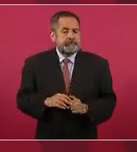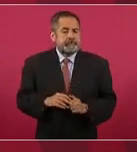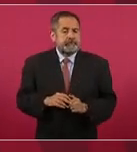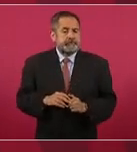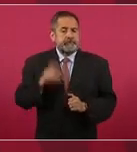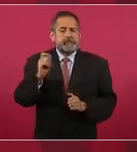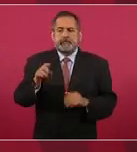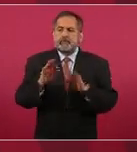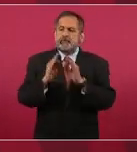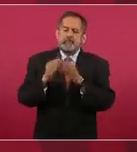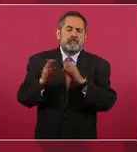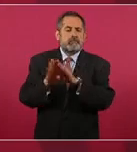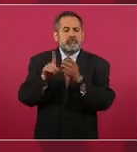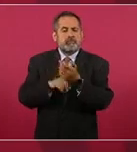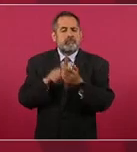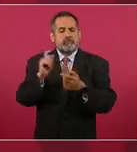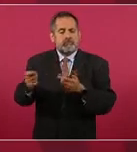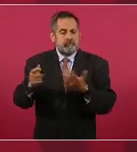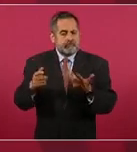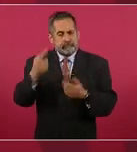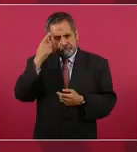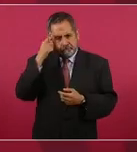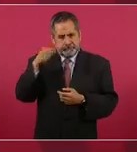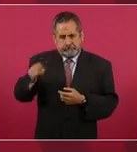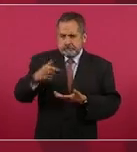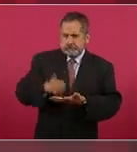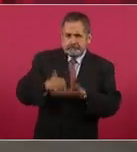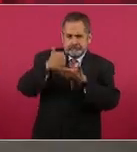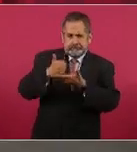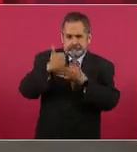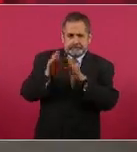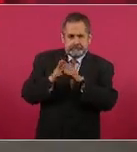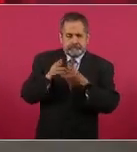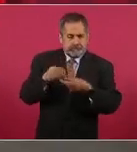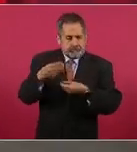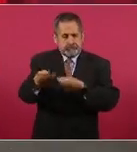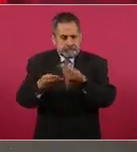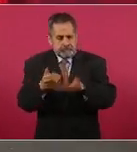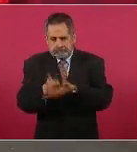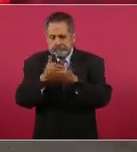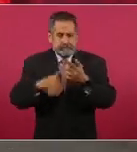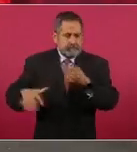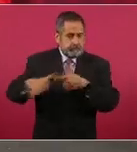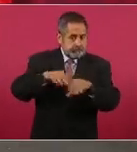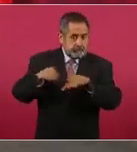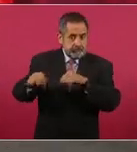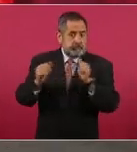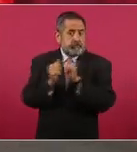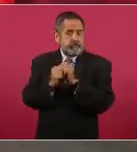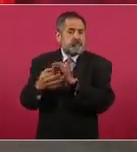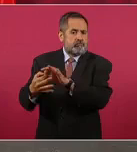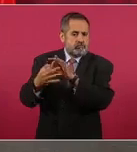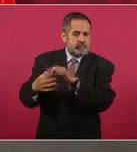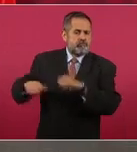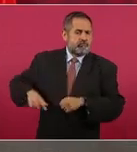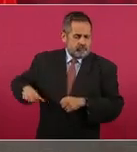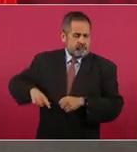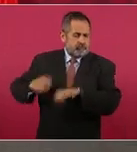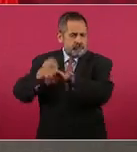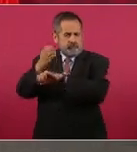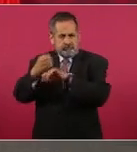la manera en que se estaba ayudando y se estaba trabajando en coordinación con el gobierno del